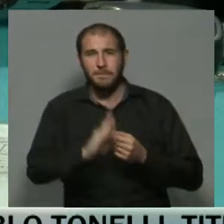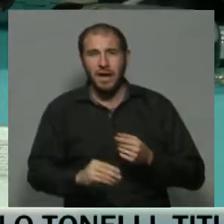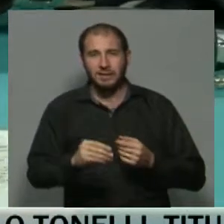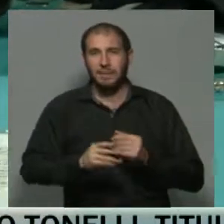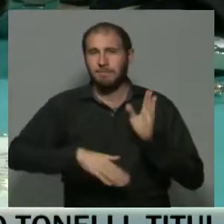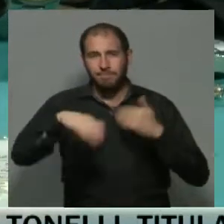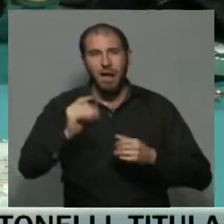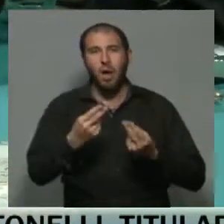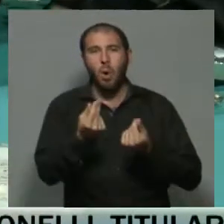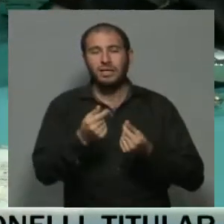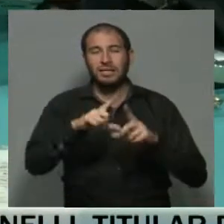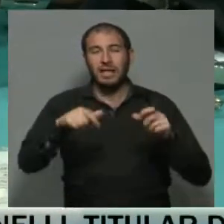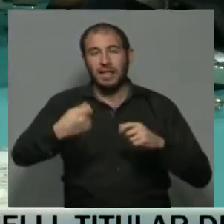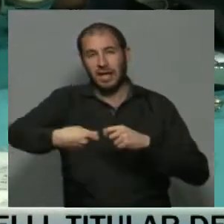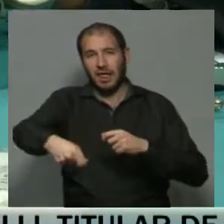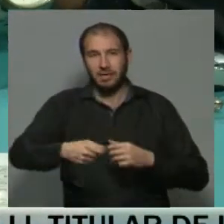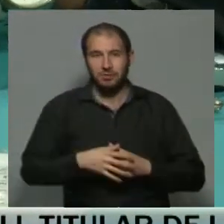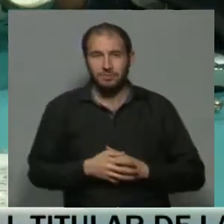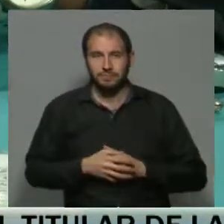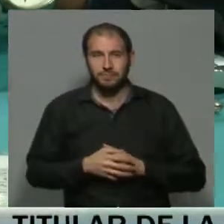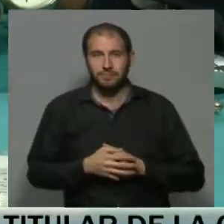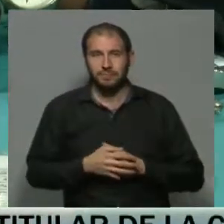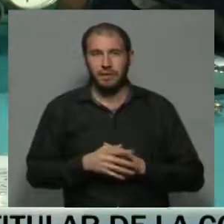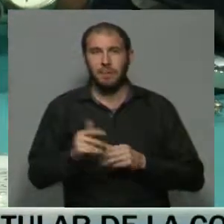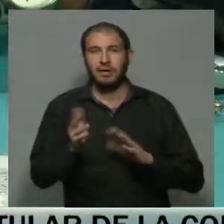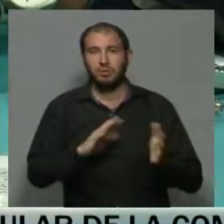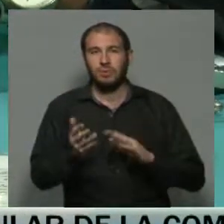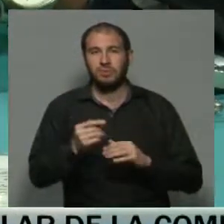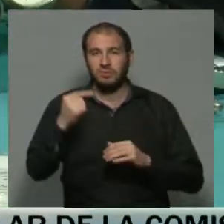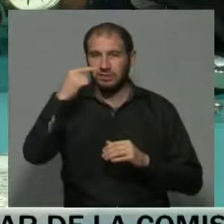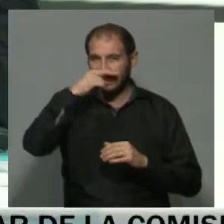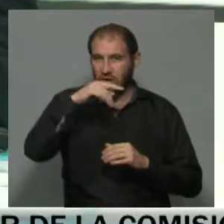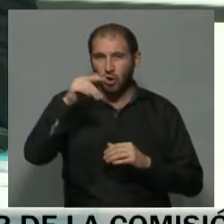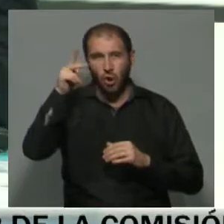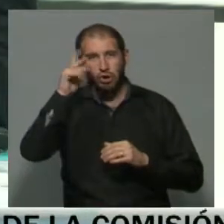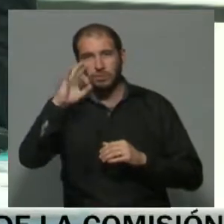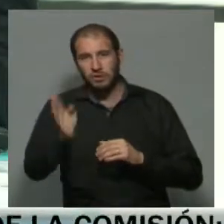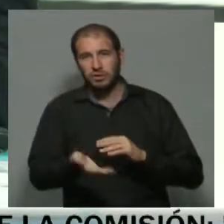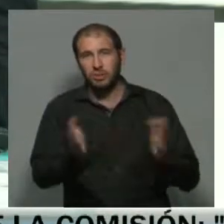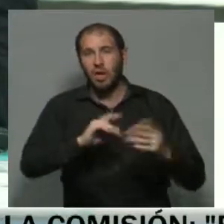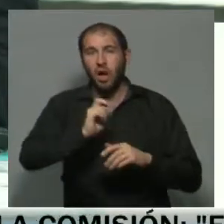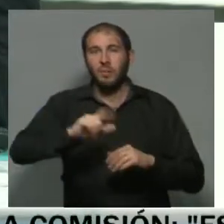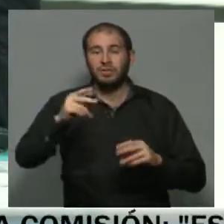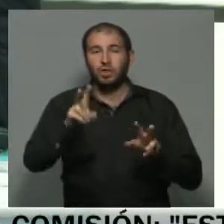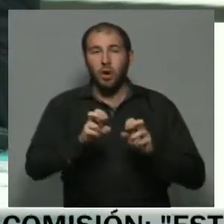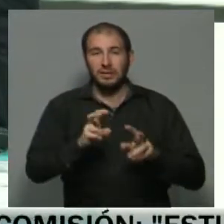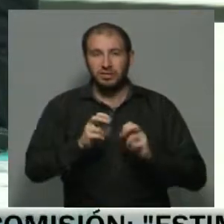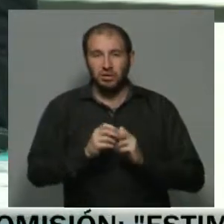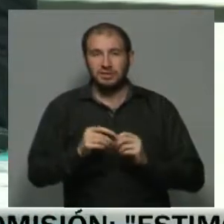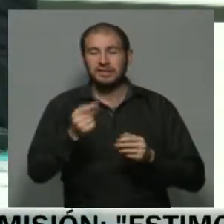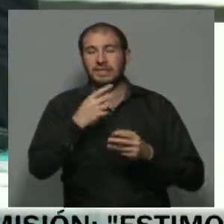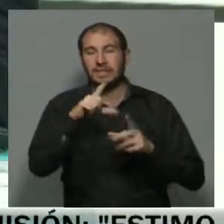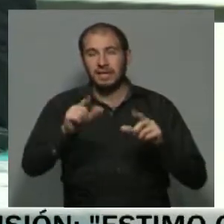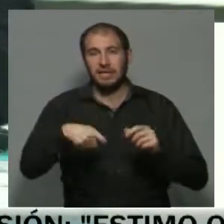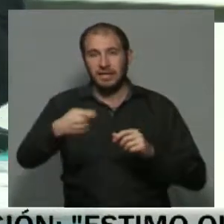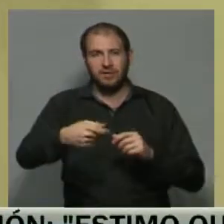más utiliza las tarjetas de crédito, va a rondar entre un 5 y un 8% el incremento de las comisiones de las tarjetas de